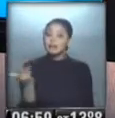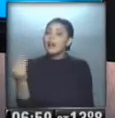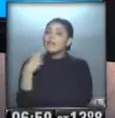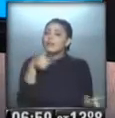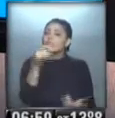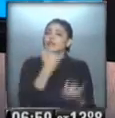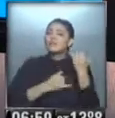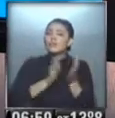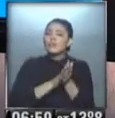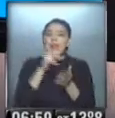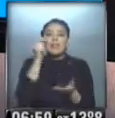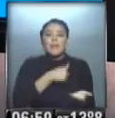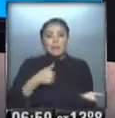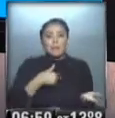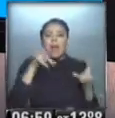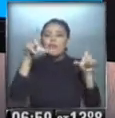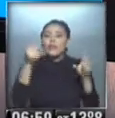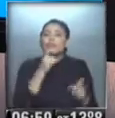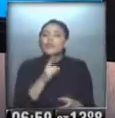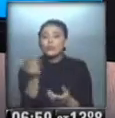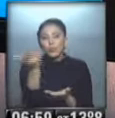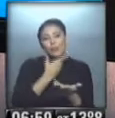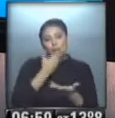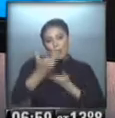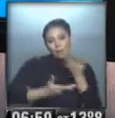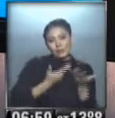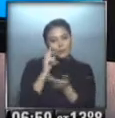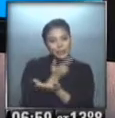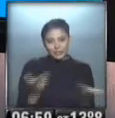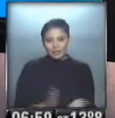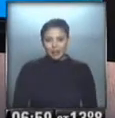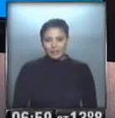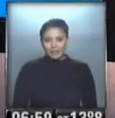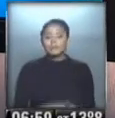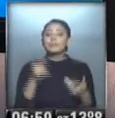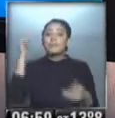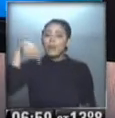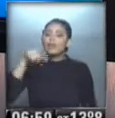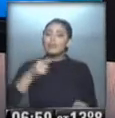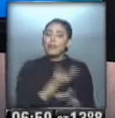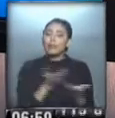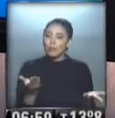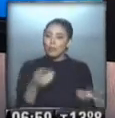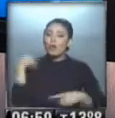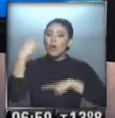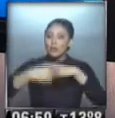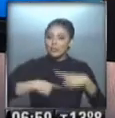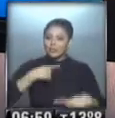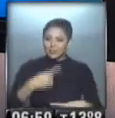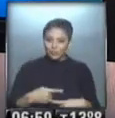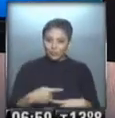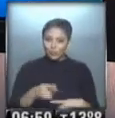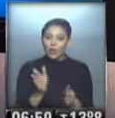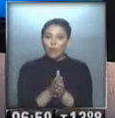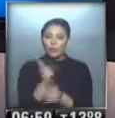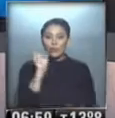qué nos cuentan del Día de la Madre. Manden fotos que compartiremos con ustedes. Y vamos a compartir y seguir compartiendo